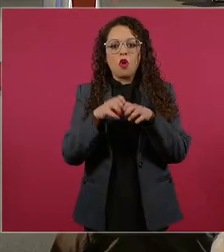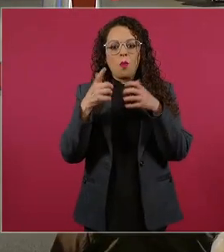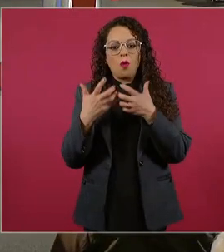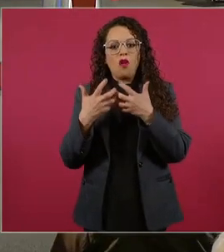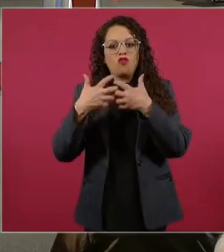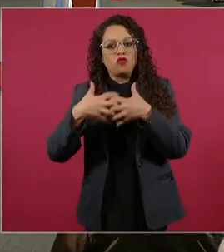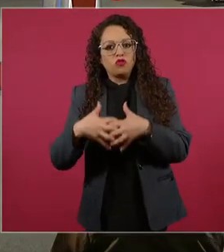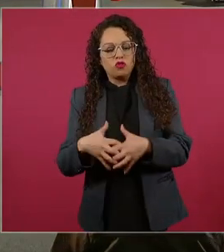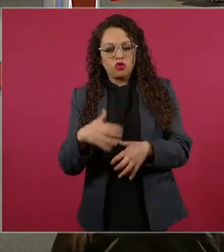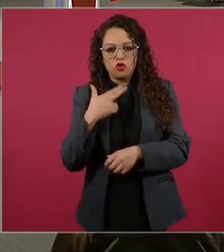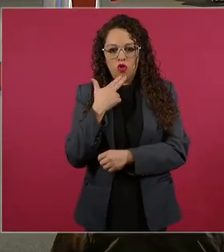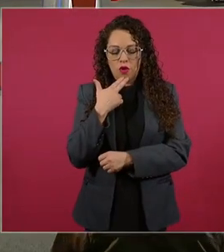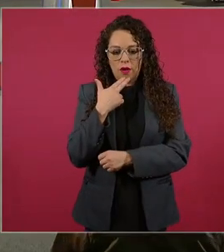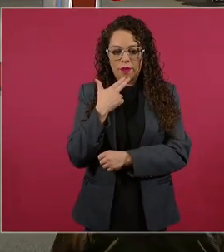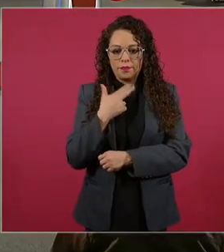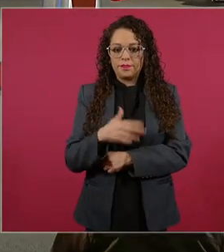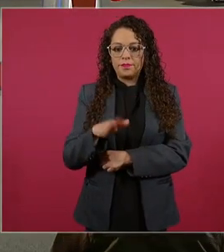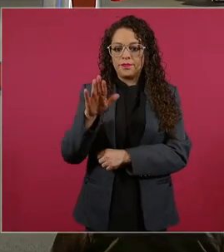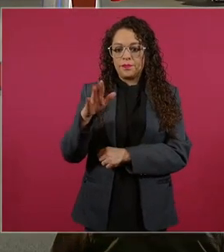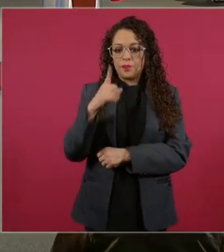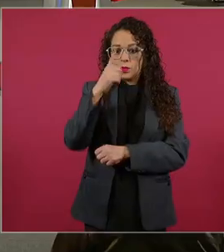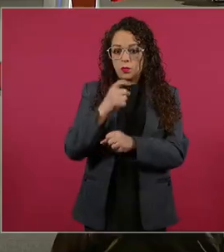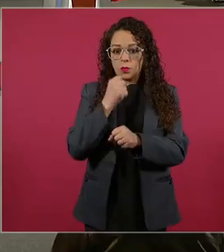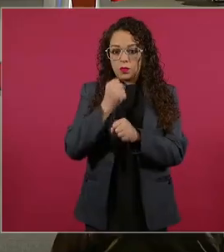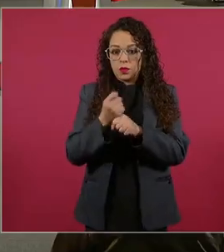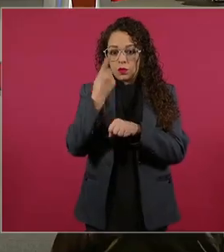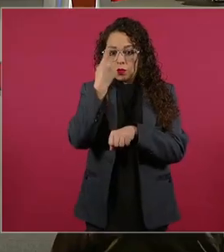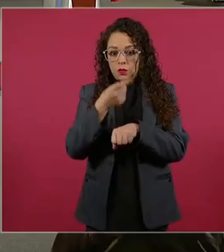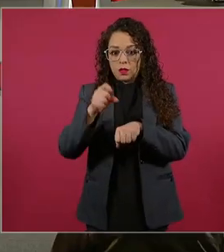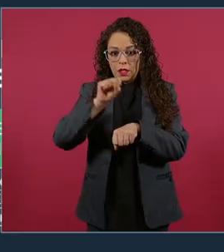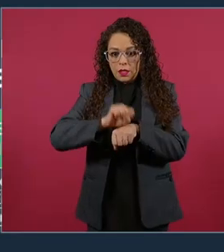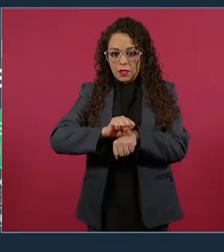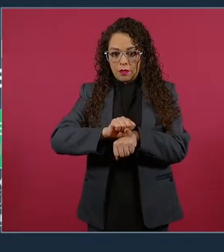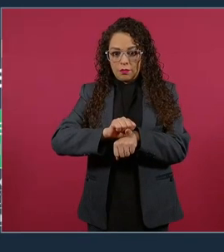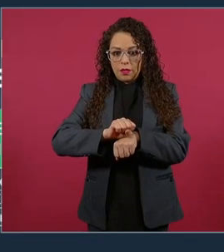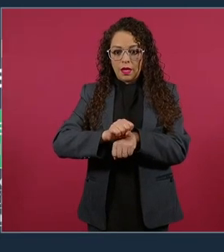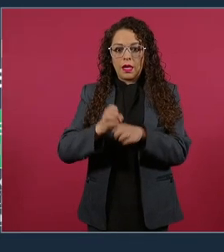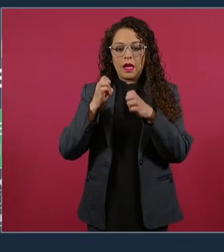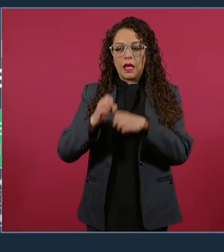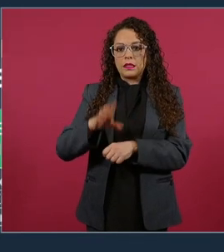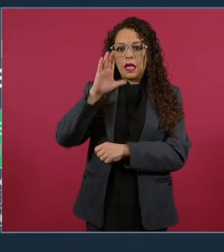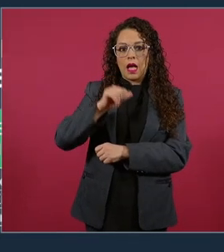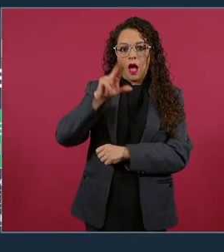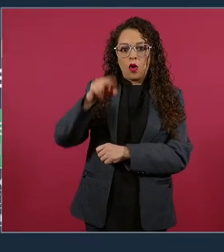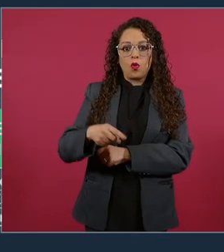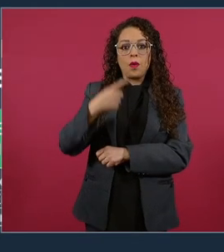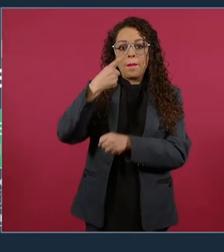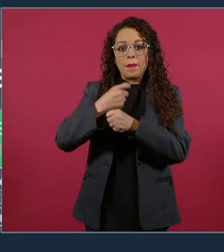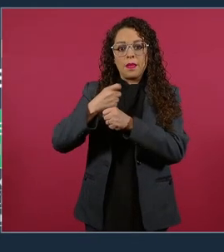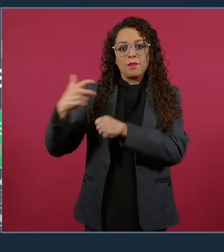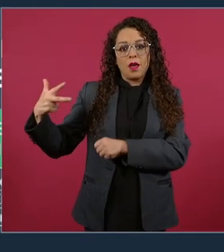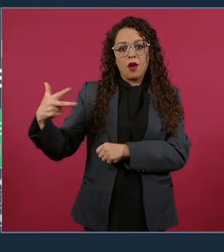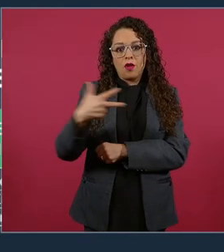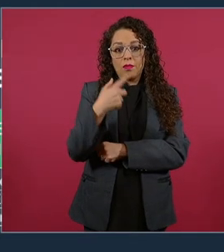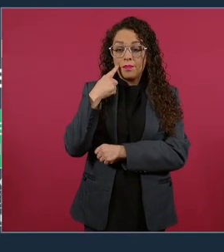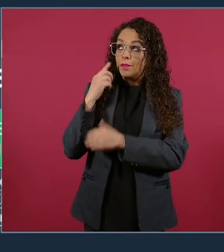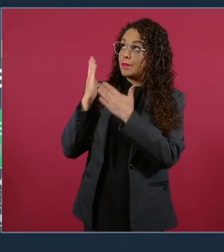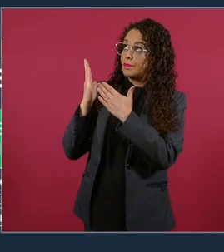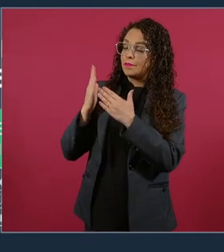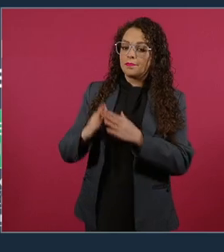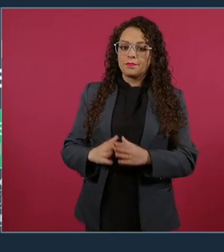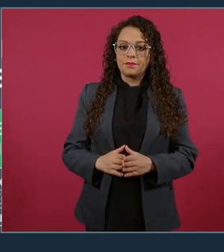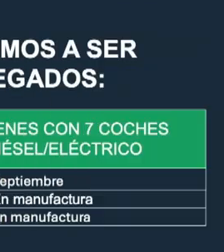hace un año y una semana estábamos en Cancún recibiendo el primer tren. Que